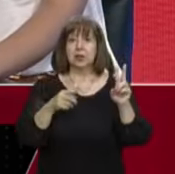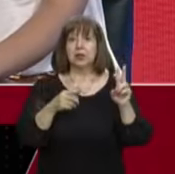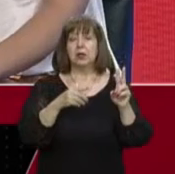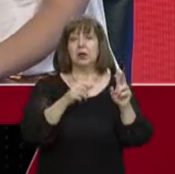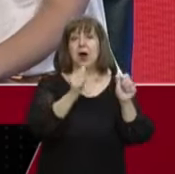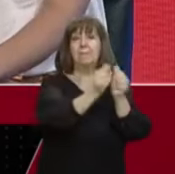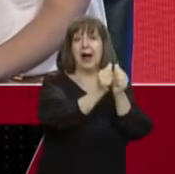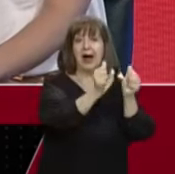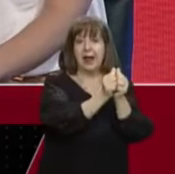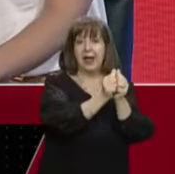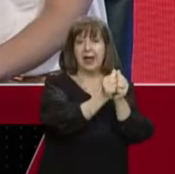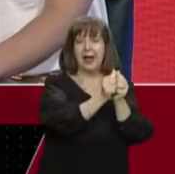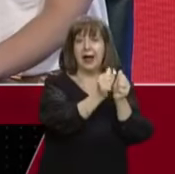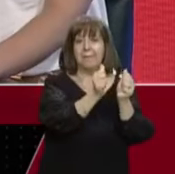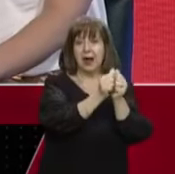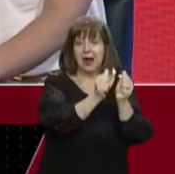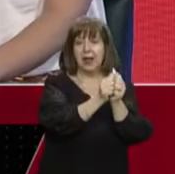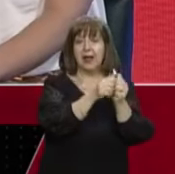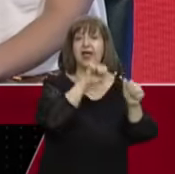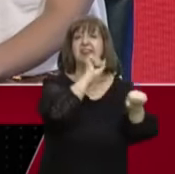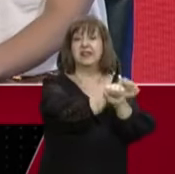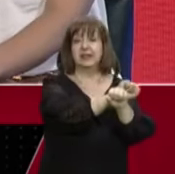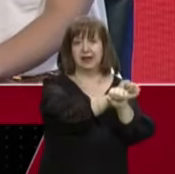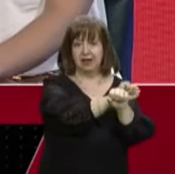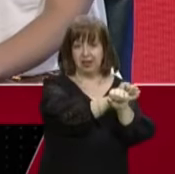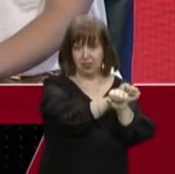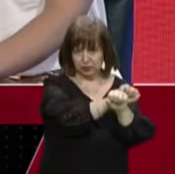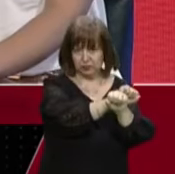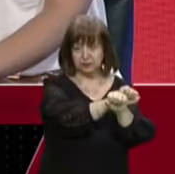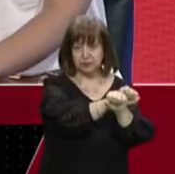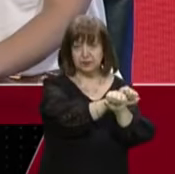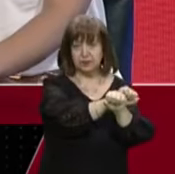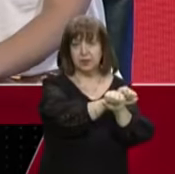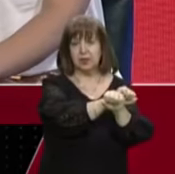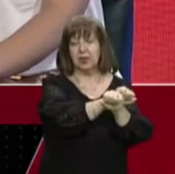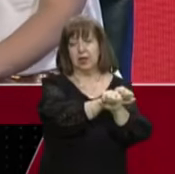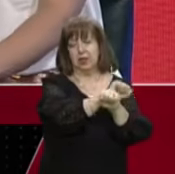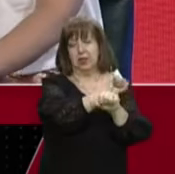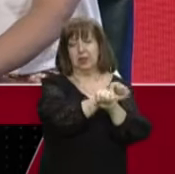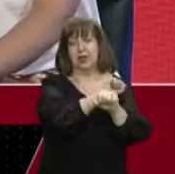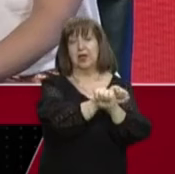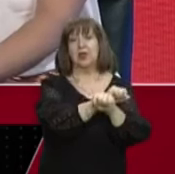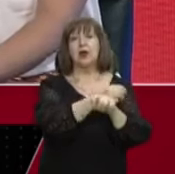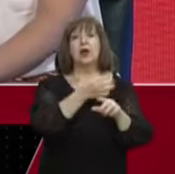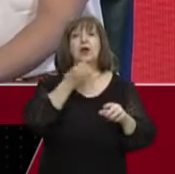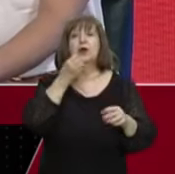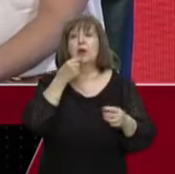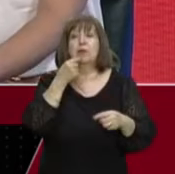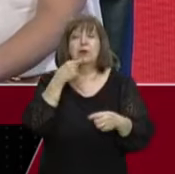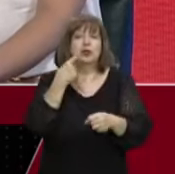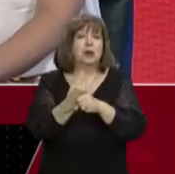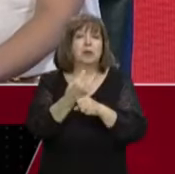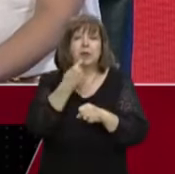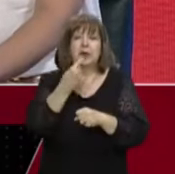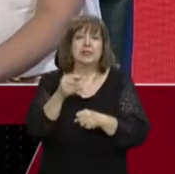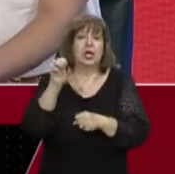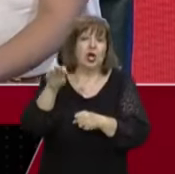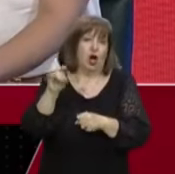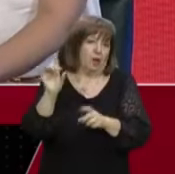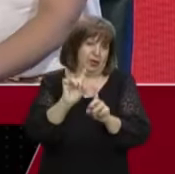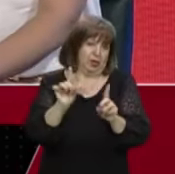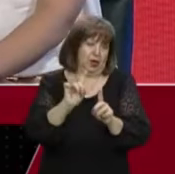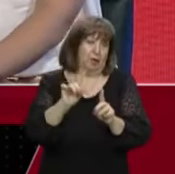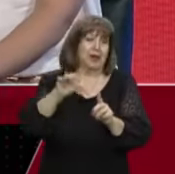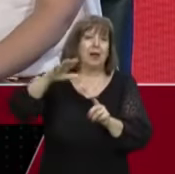bastante reticente al momento de dar información, por cuestiones obvias, Sí, ¿no? claro. Obviamente. Bueno, ayer a la